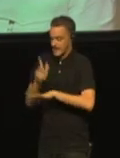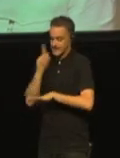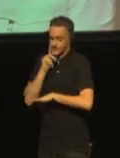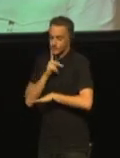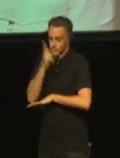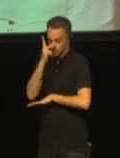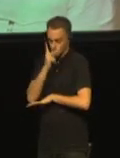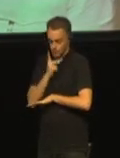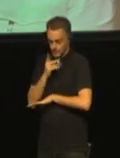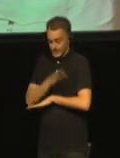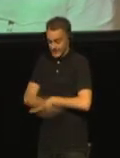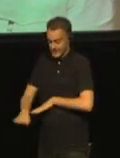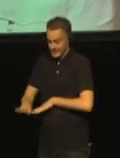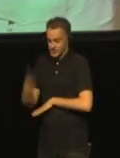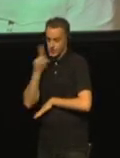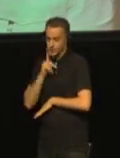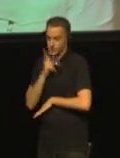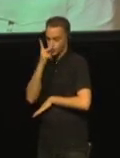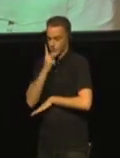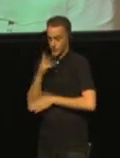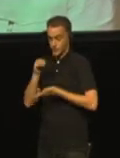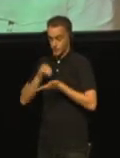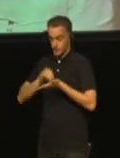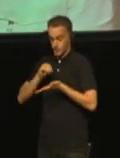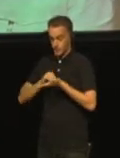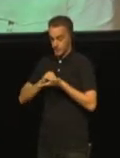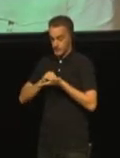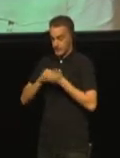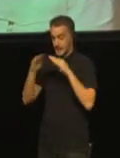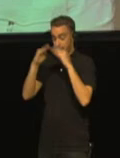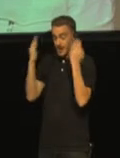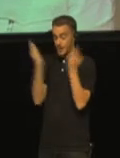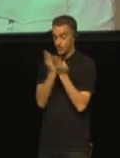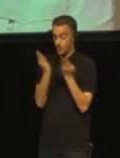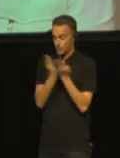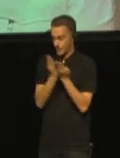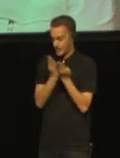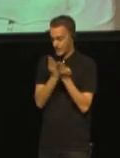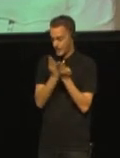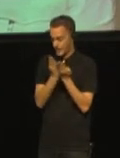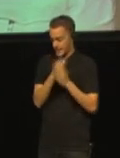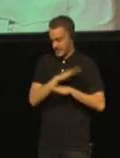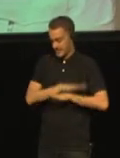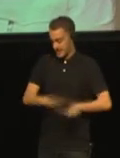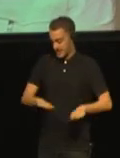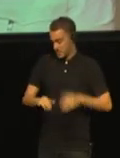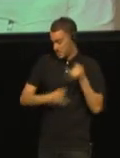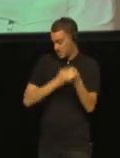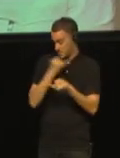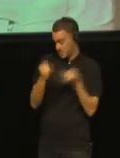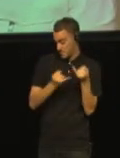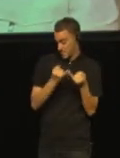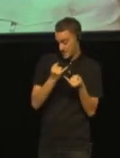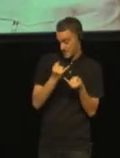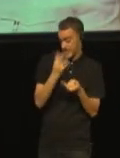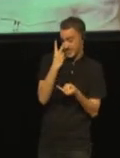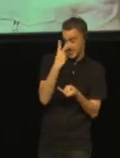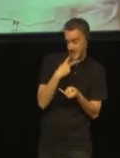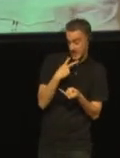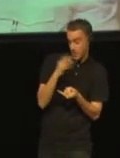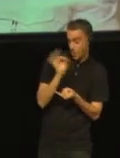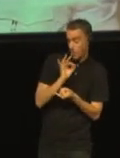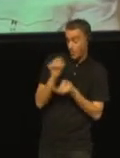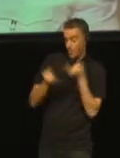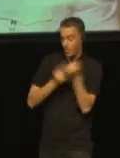niños sordociegos tienen que ir a escuelas que son para niños que tienen problemas de vista o niños